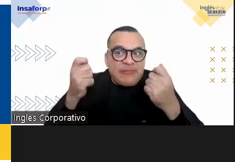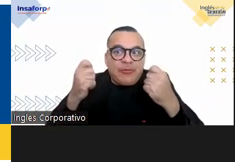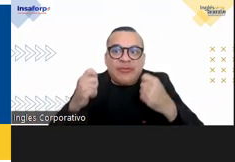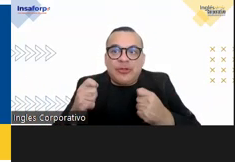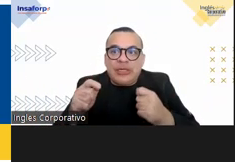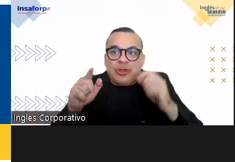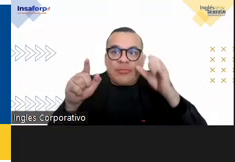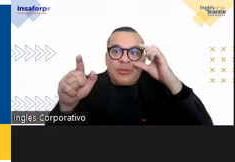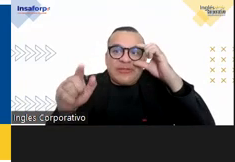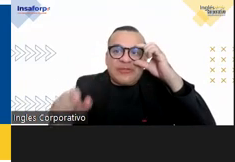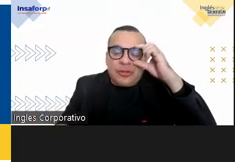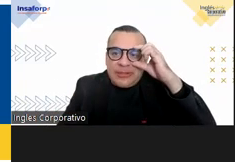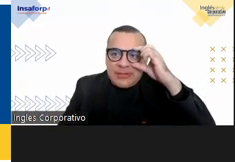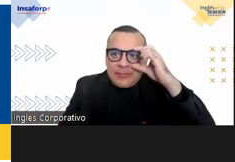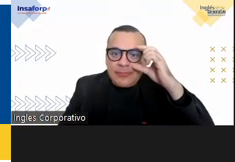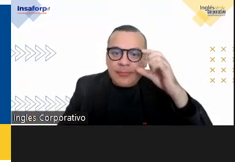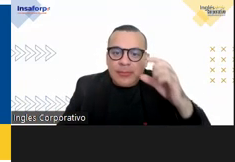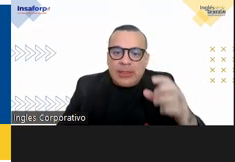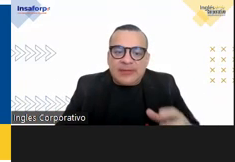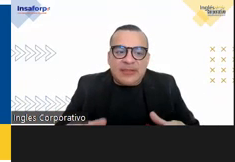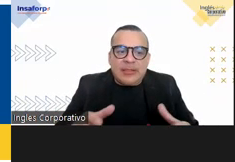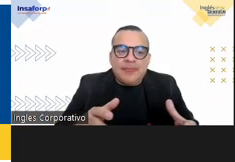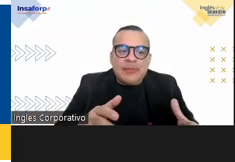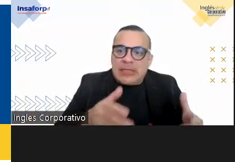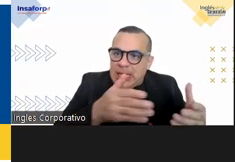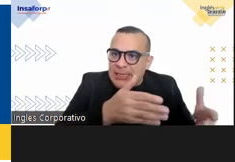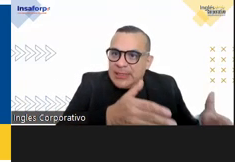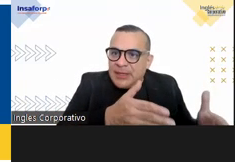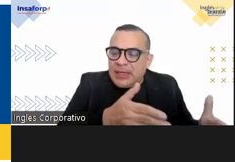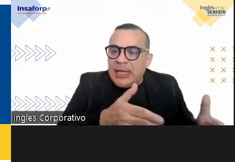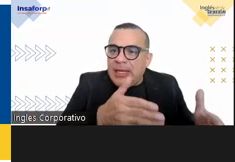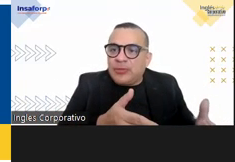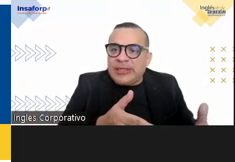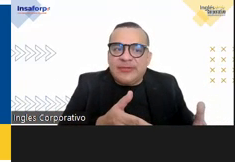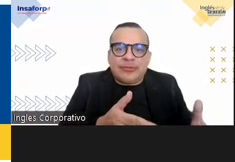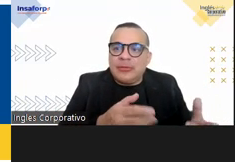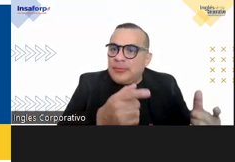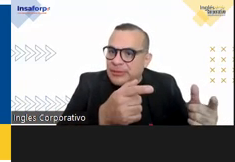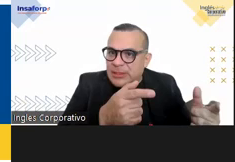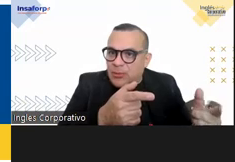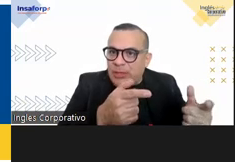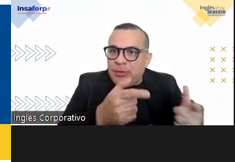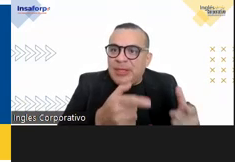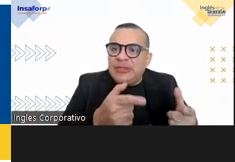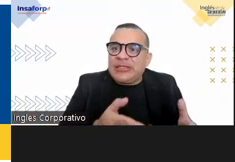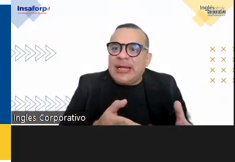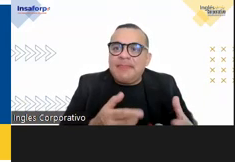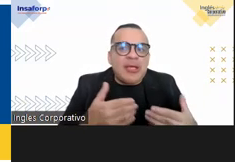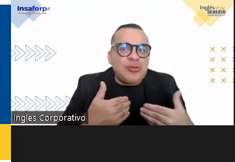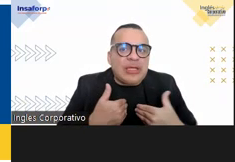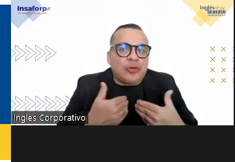Usamos esta información y tomamos decisiones. Es decir, ¿quiénes deben ejecutar esto? Pues el cuadro de